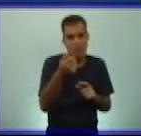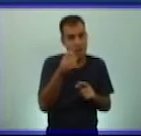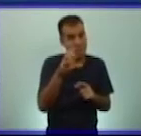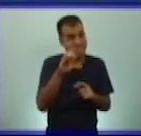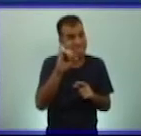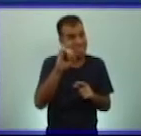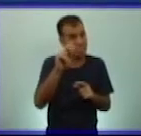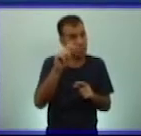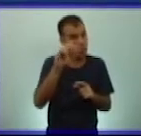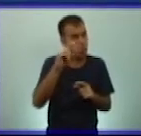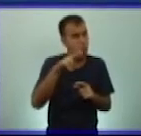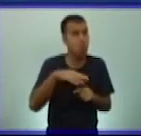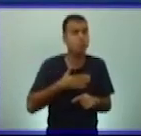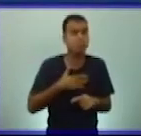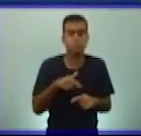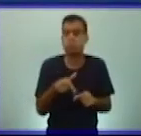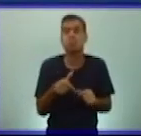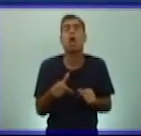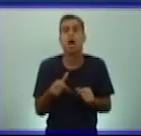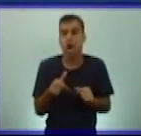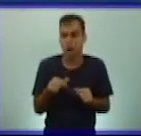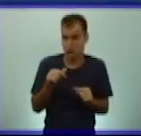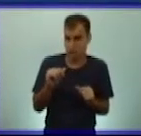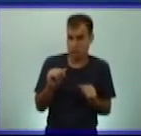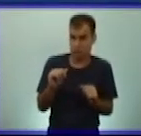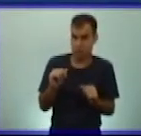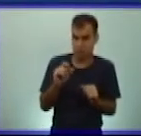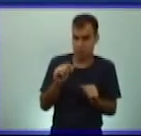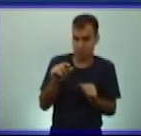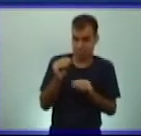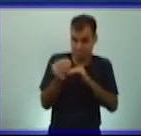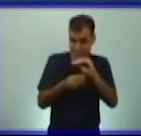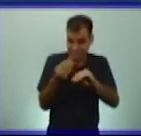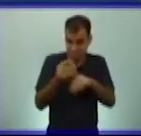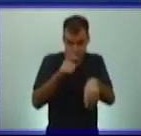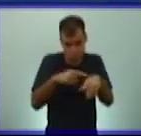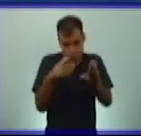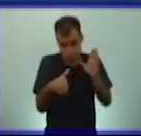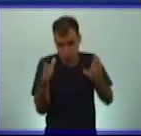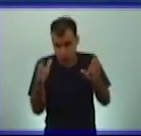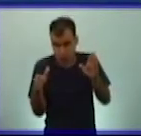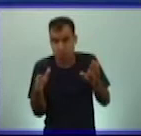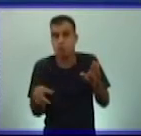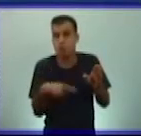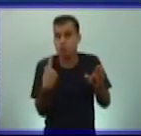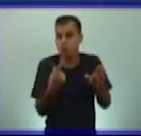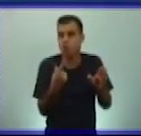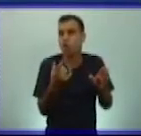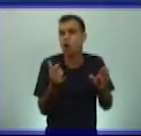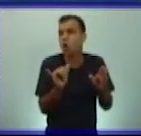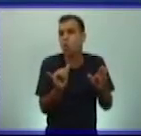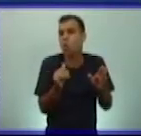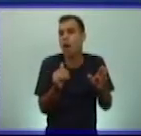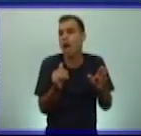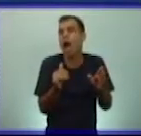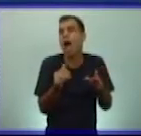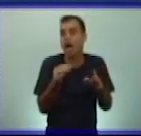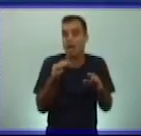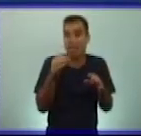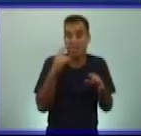cambios en la tensión al transcurrir el tiempo, estamos describiendo entonces que las